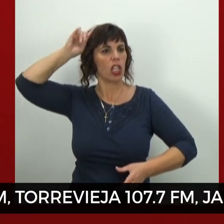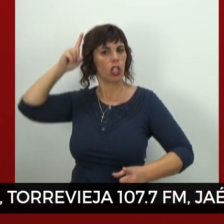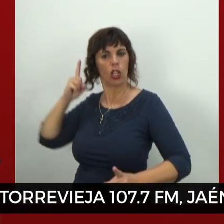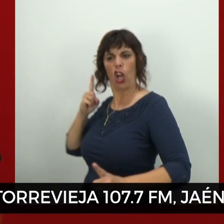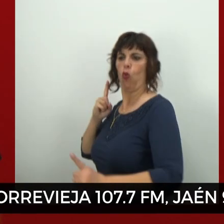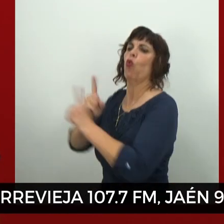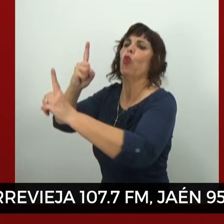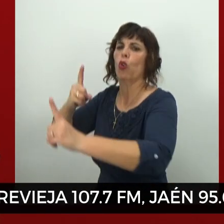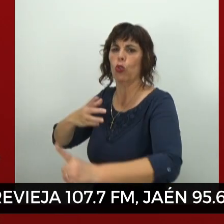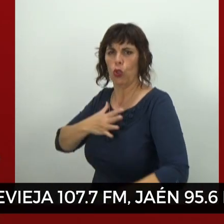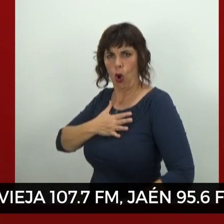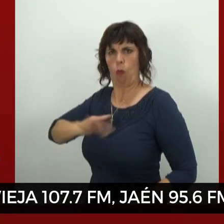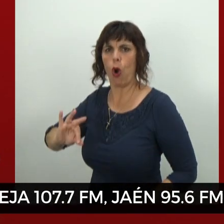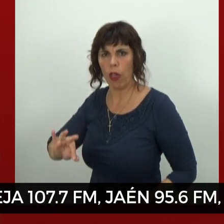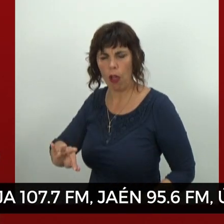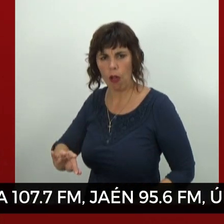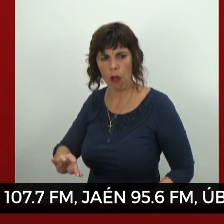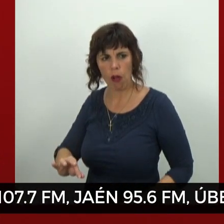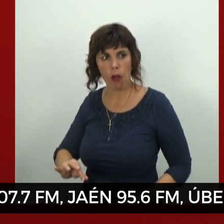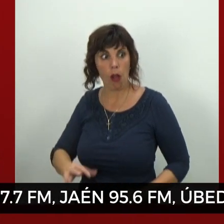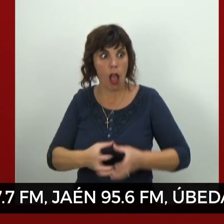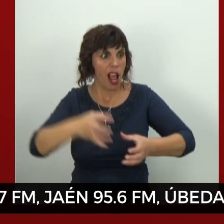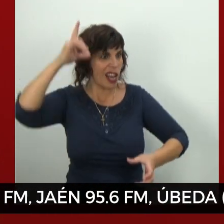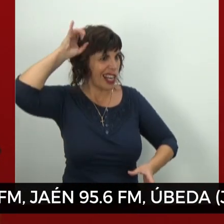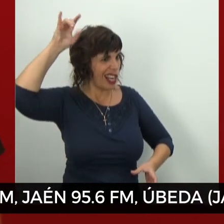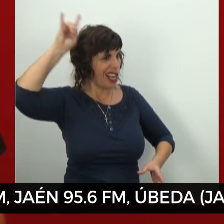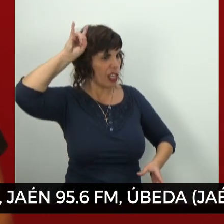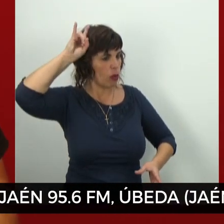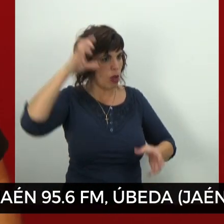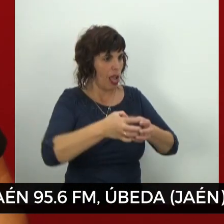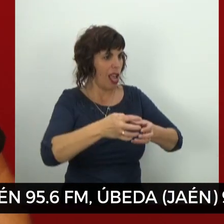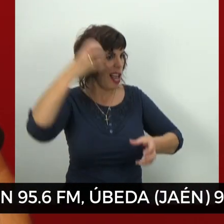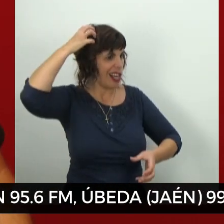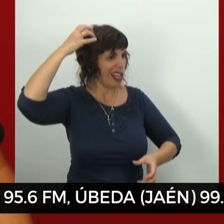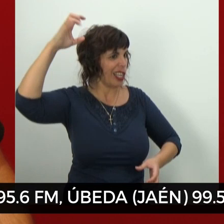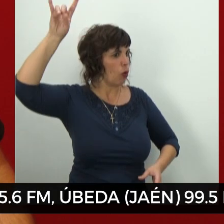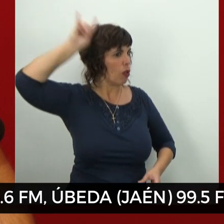su reino perverso, mentiroso y malo.